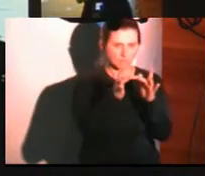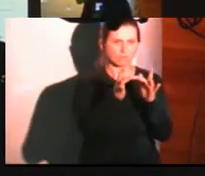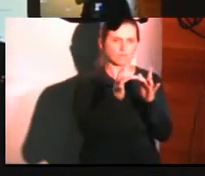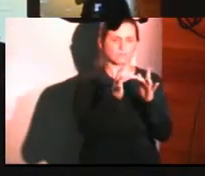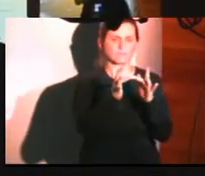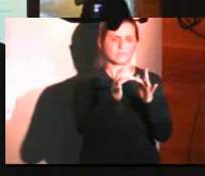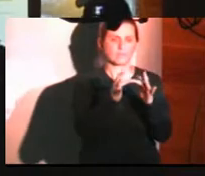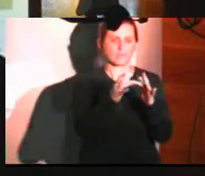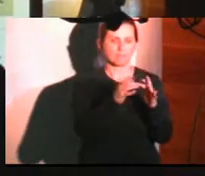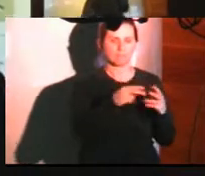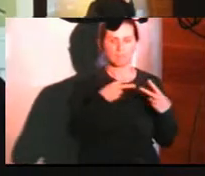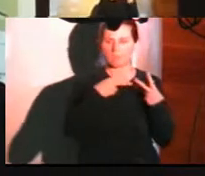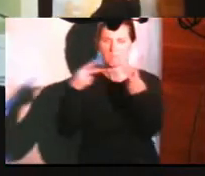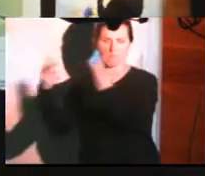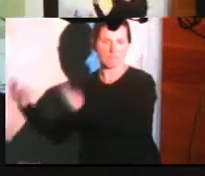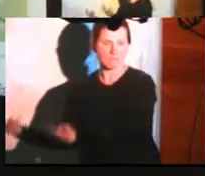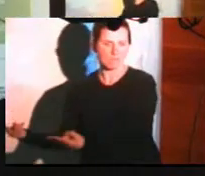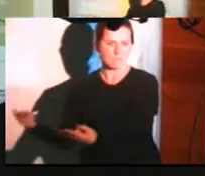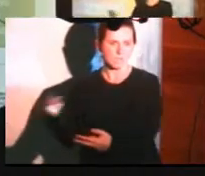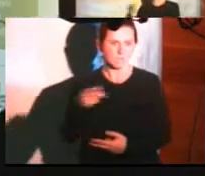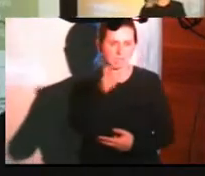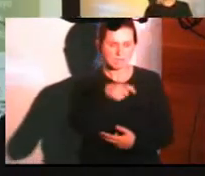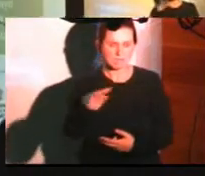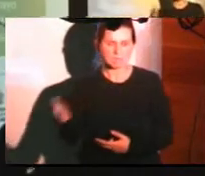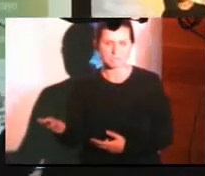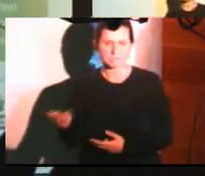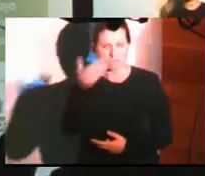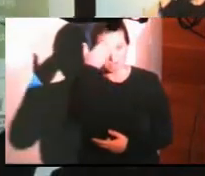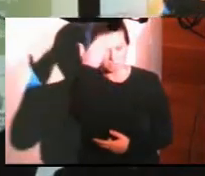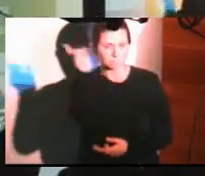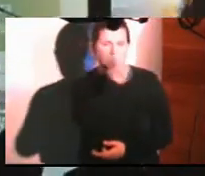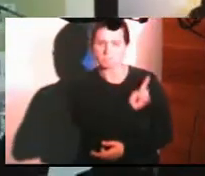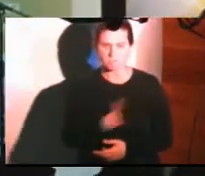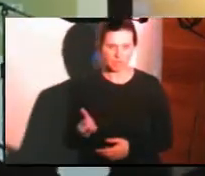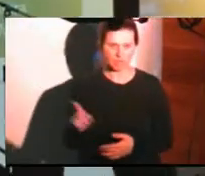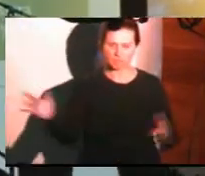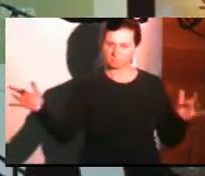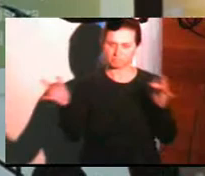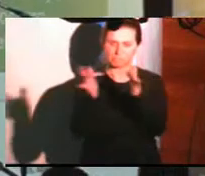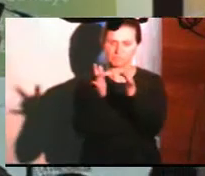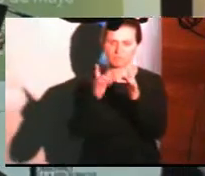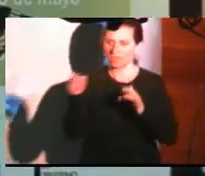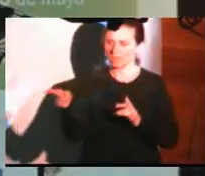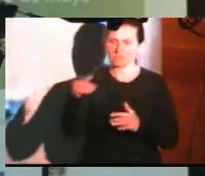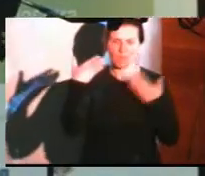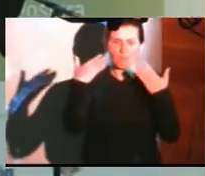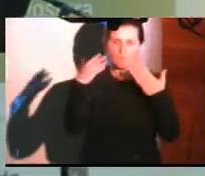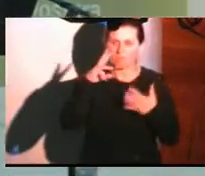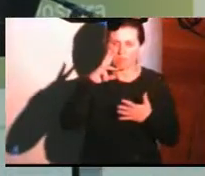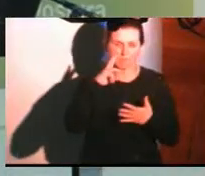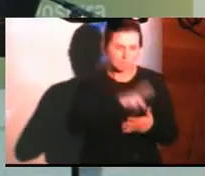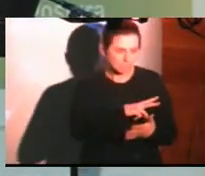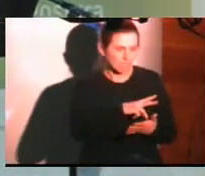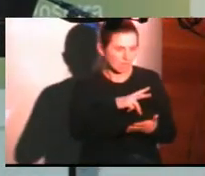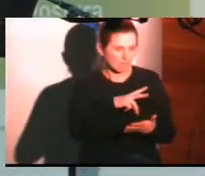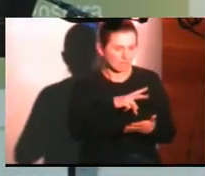radiografía se traslada en el espacio y tenemos la posibilidad de minimizar y de reducir al máximo